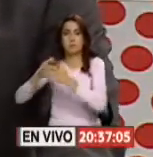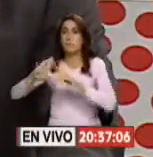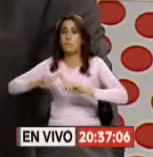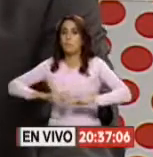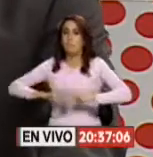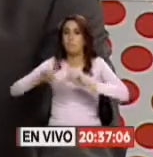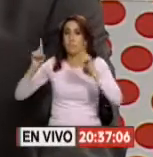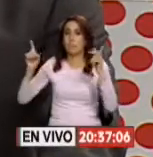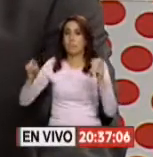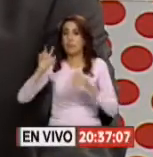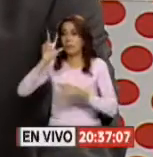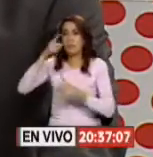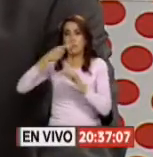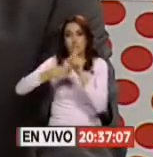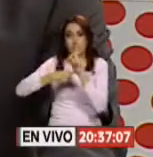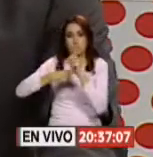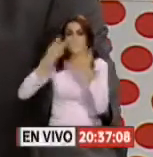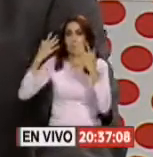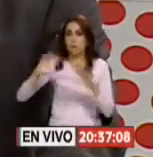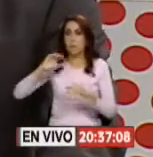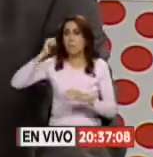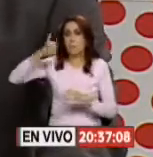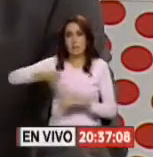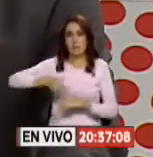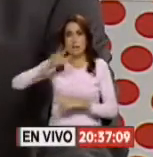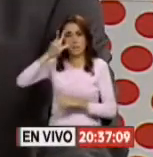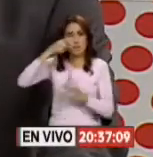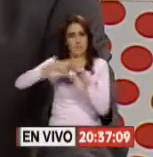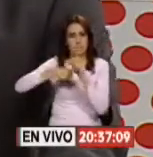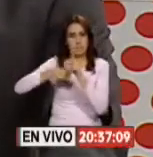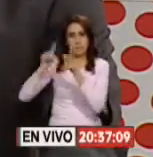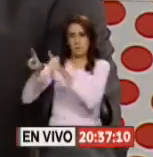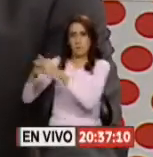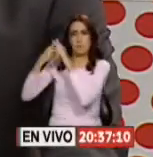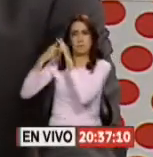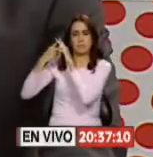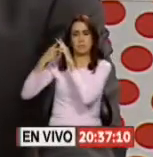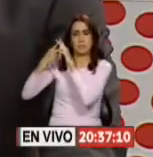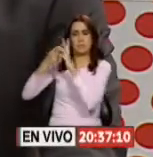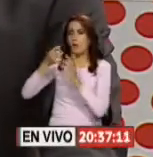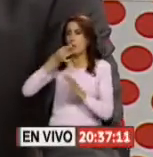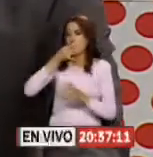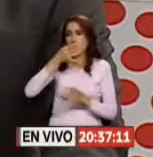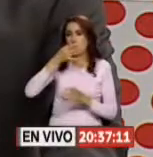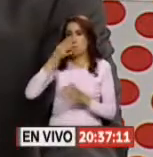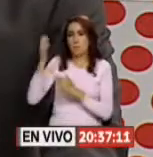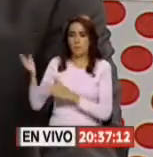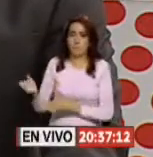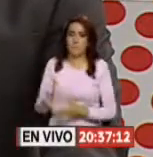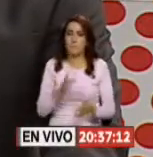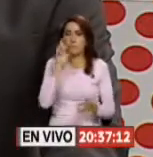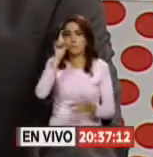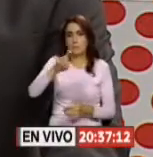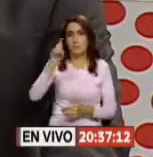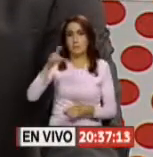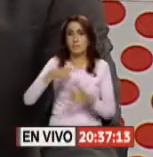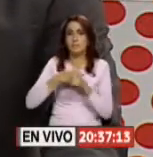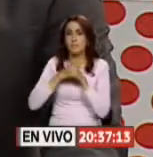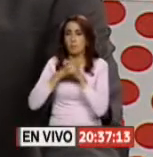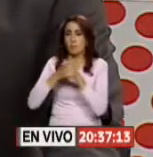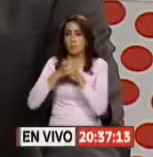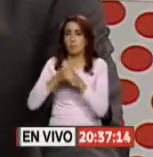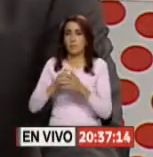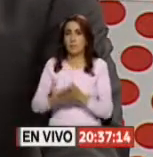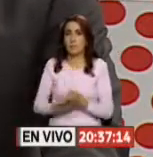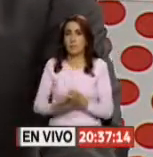embargo, ya van a ser 3 meses, ya se cumplió. Mañana son 3 meses desde que ganamos y es un medicamento que mi madre necesita de manera urgente. Claro que sí.